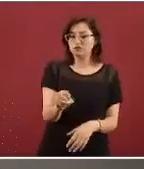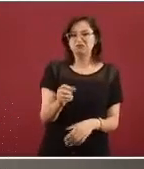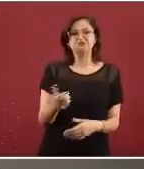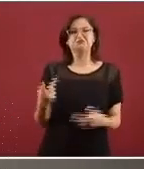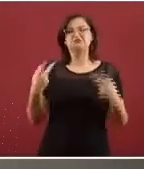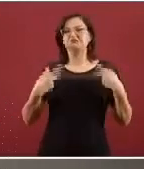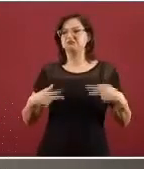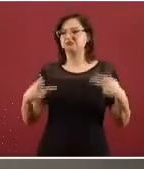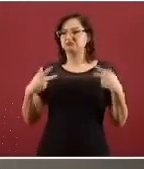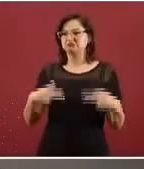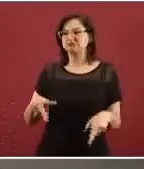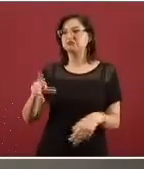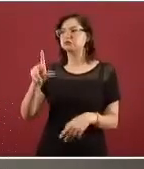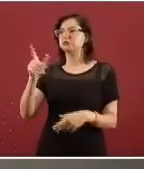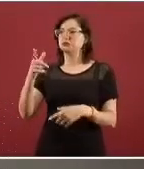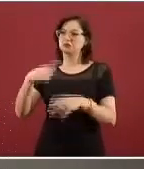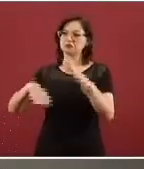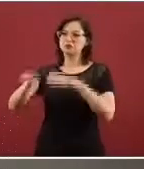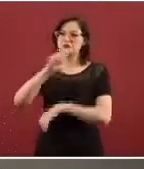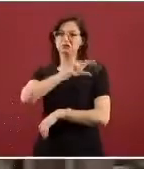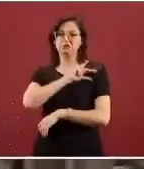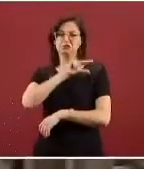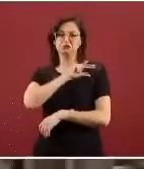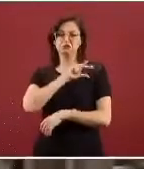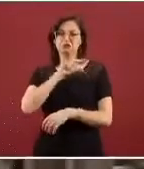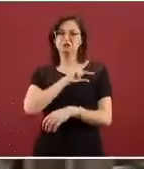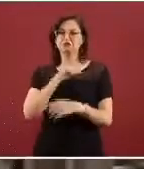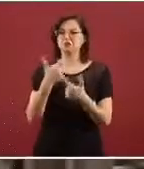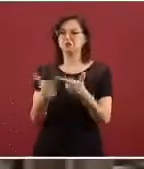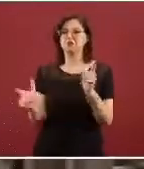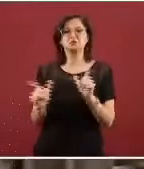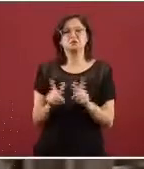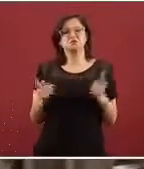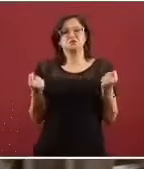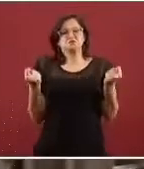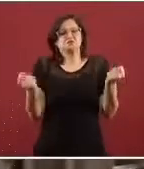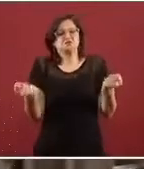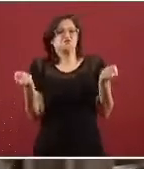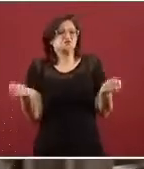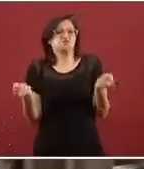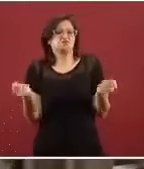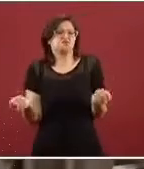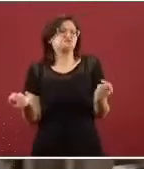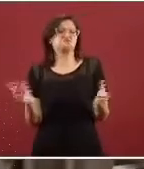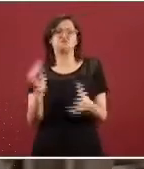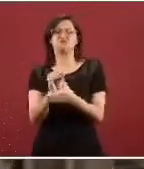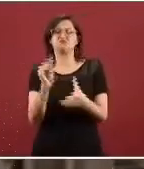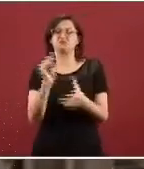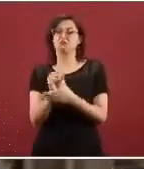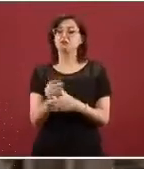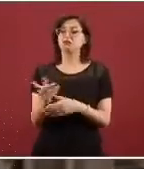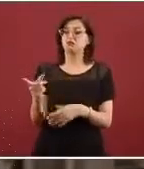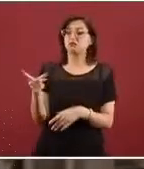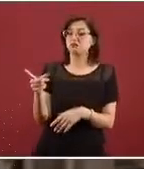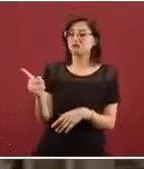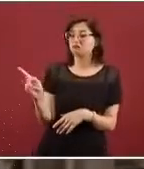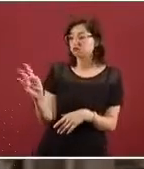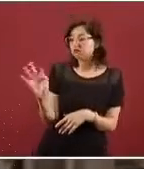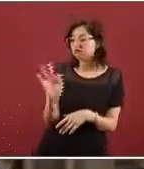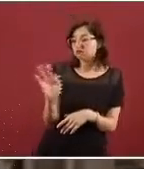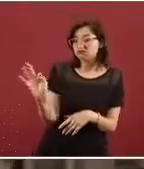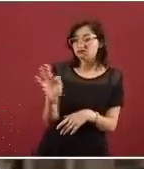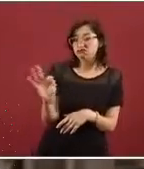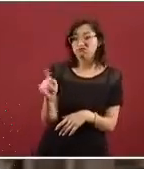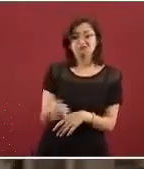acatadas por la iniciativa privada, por algunos grupos, ¿a qué se harían merecedores en caso de